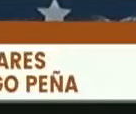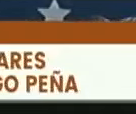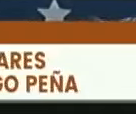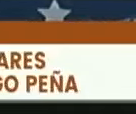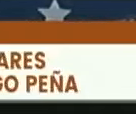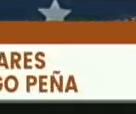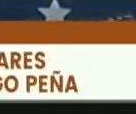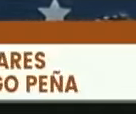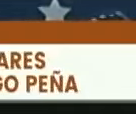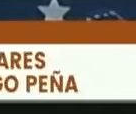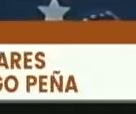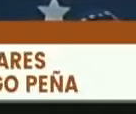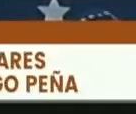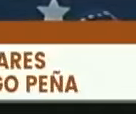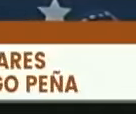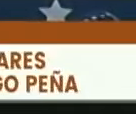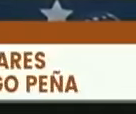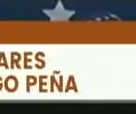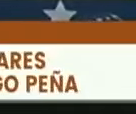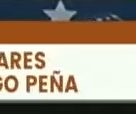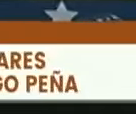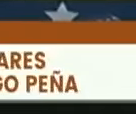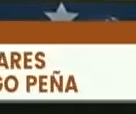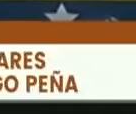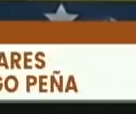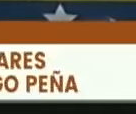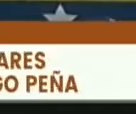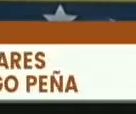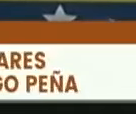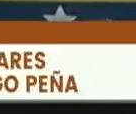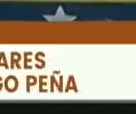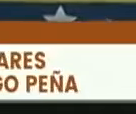¿Qué pasó? Un problema con una persona ya.